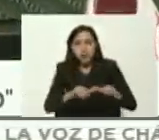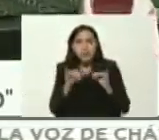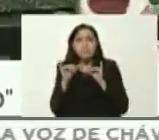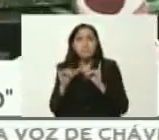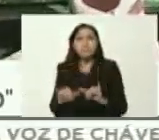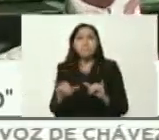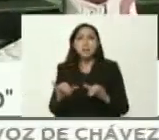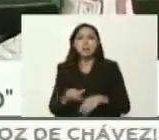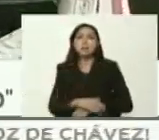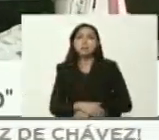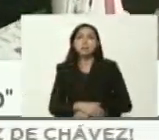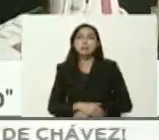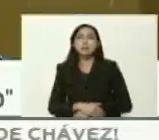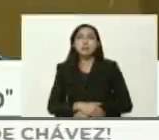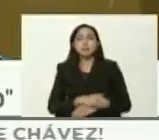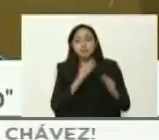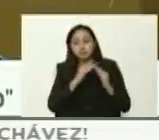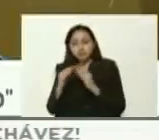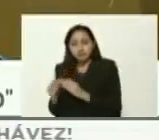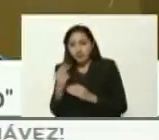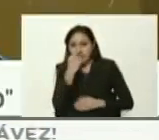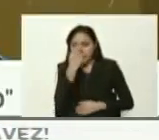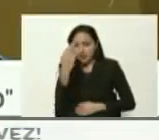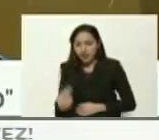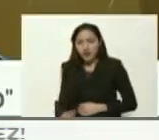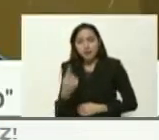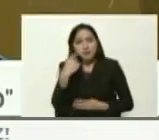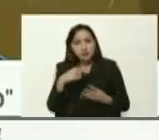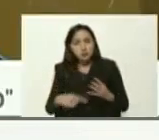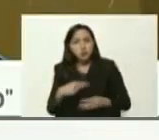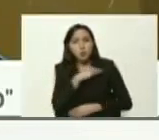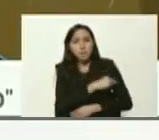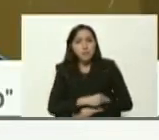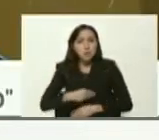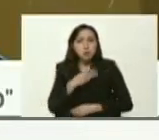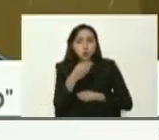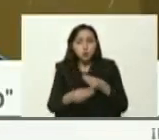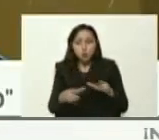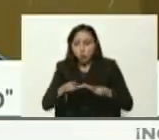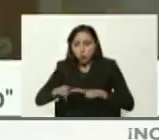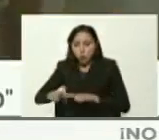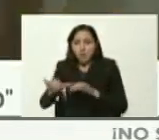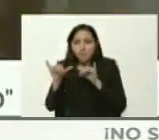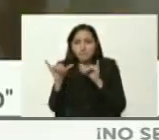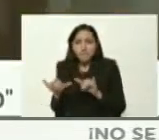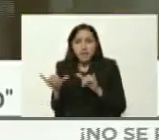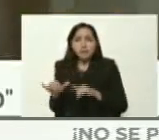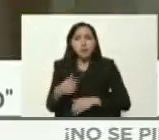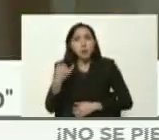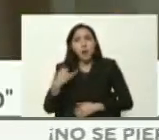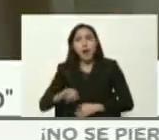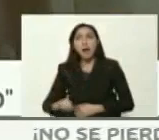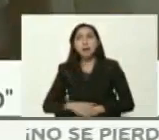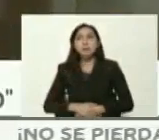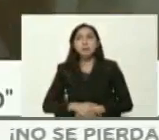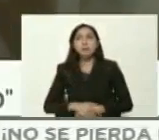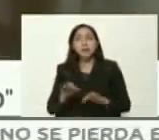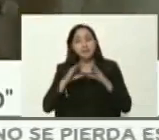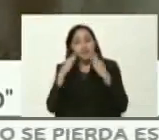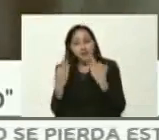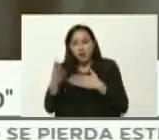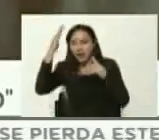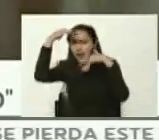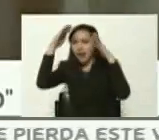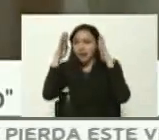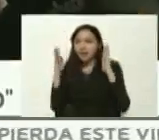supuesto, en el casa a casa, en las misiones y grandes misiones que hacen vida en estos espacios, bueno, hay una cobertura hacia las familias que son